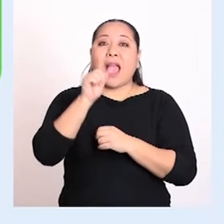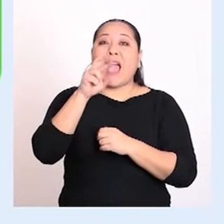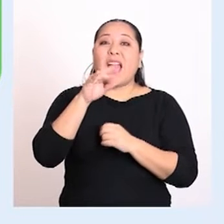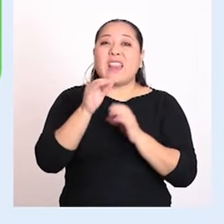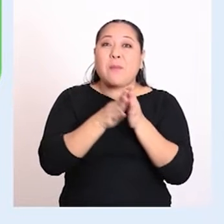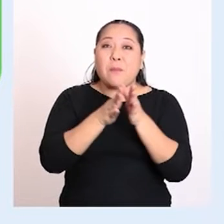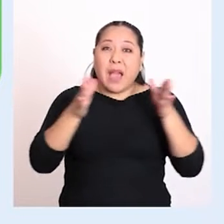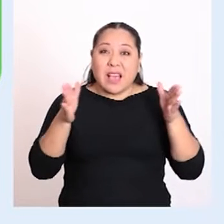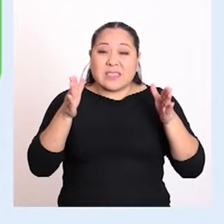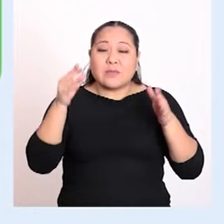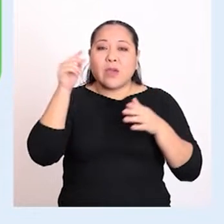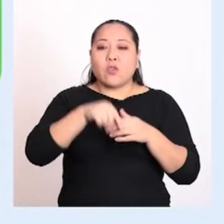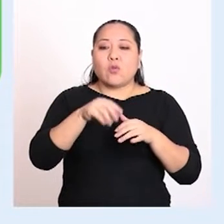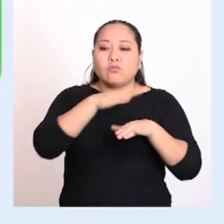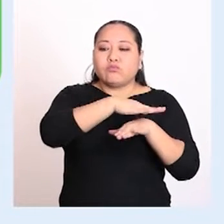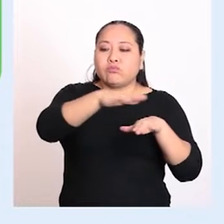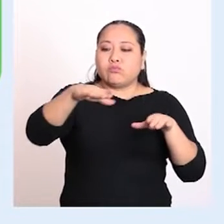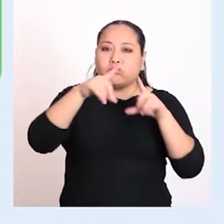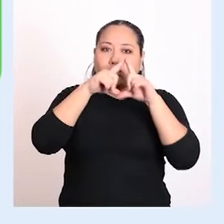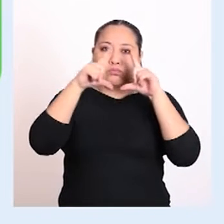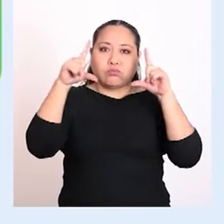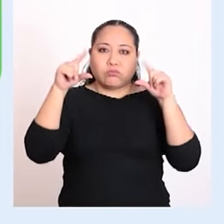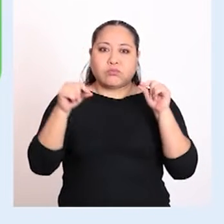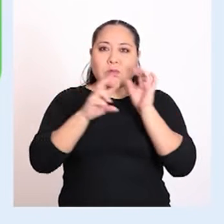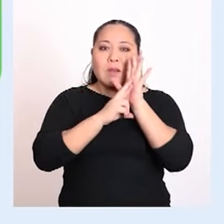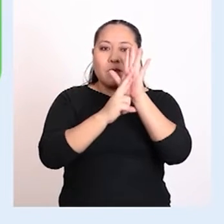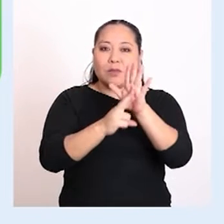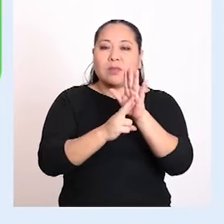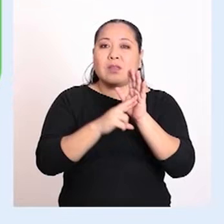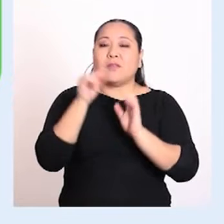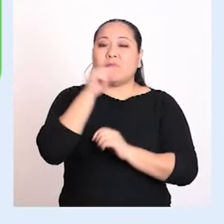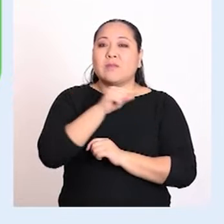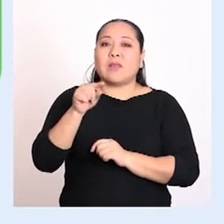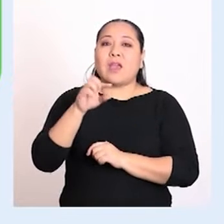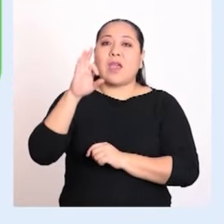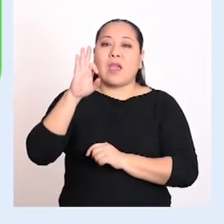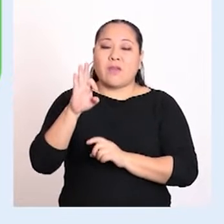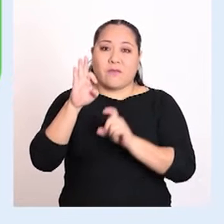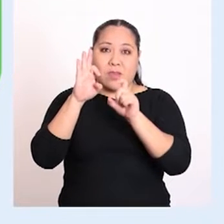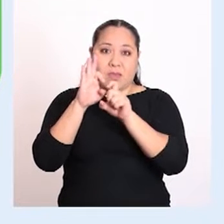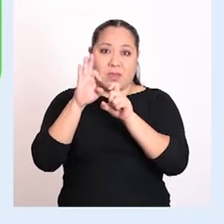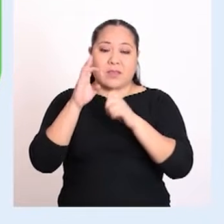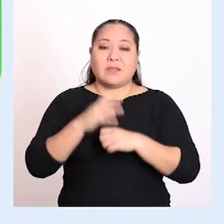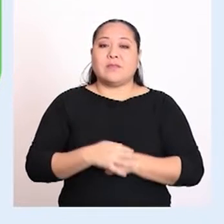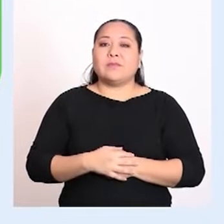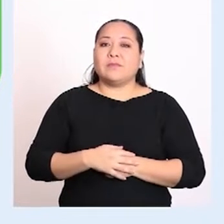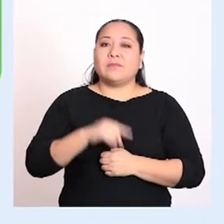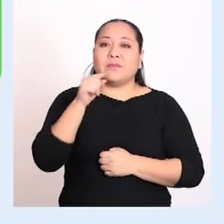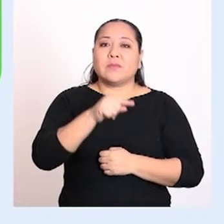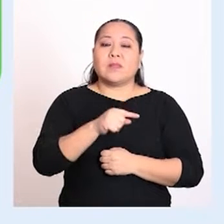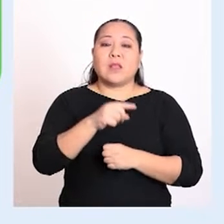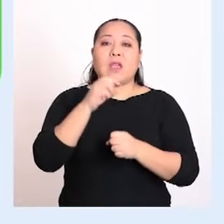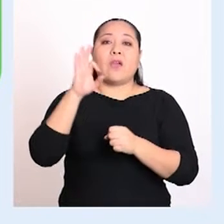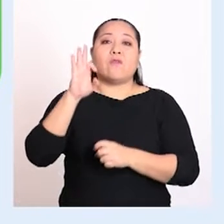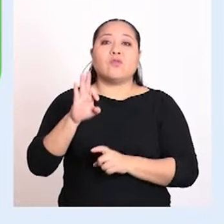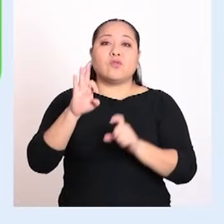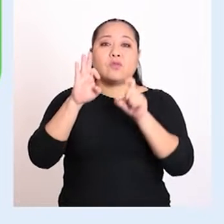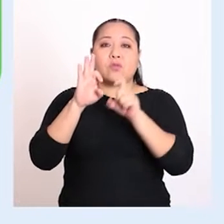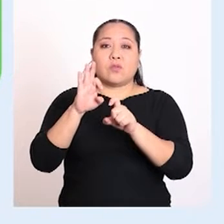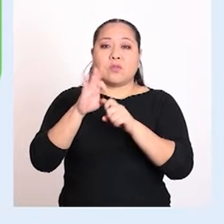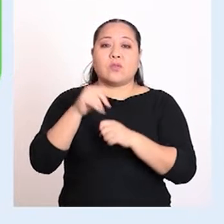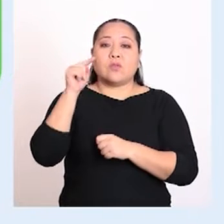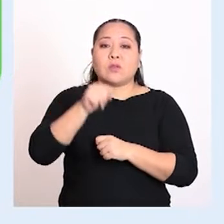el área máxima de una superficie rectangular, la cual llegamos a representar algebraicamente mediante esta función cuadrática. La